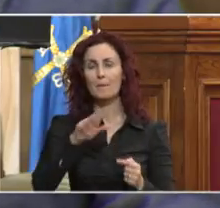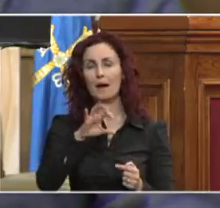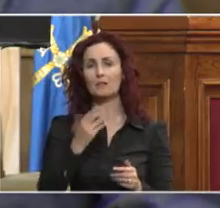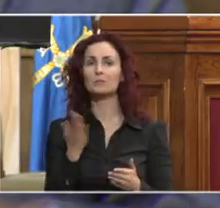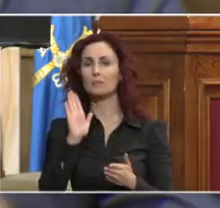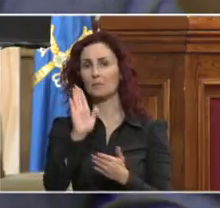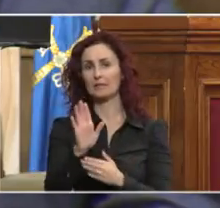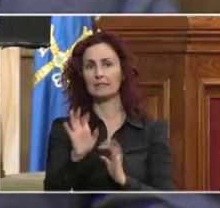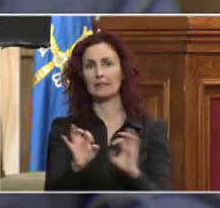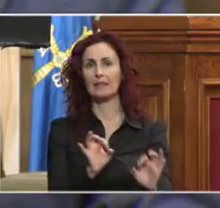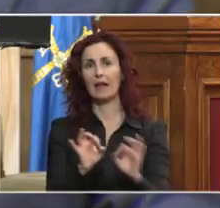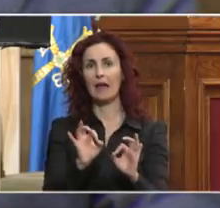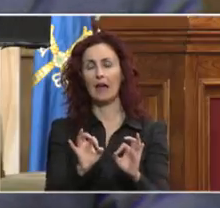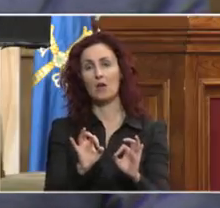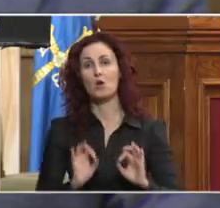obras